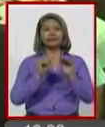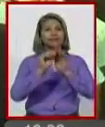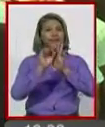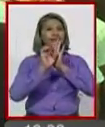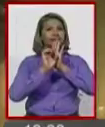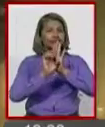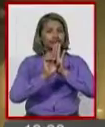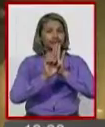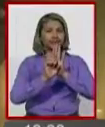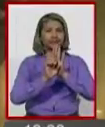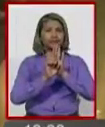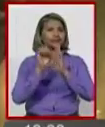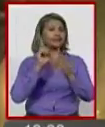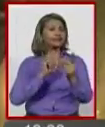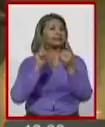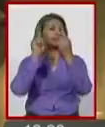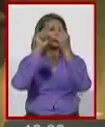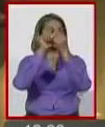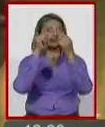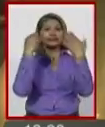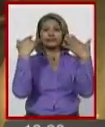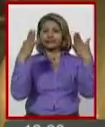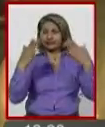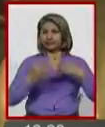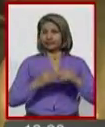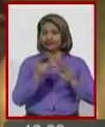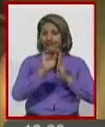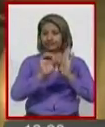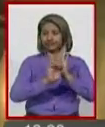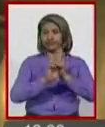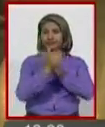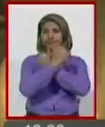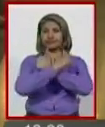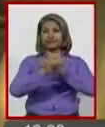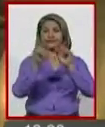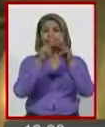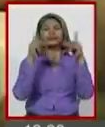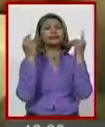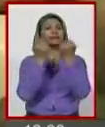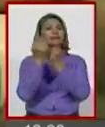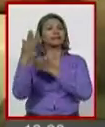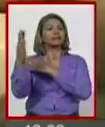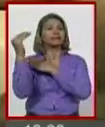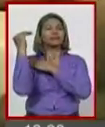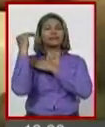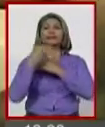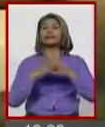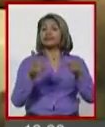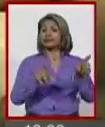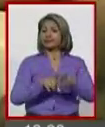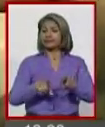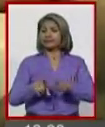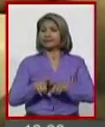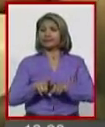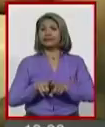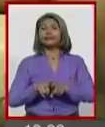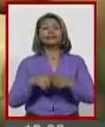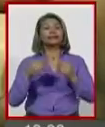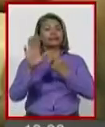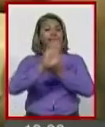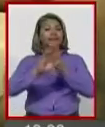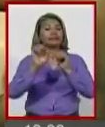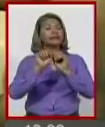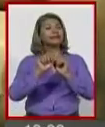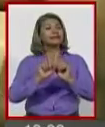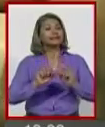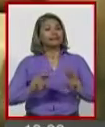por ejemplo, un gran objetivo alcanzado como es el Estatuto Autonómico del Departamento de Santa Cruz, pero también esta defensa de